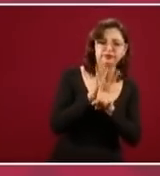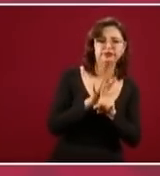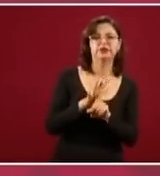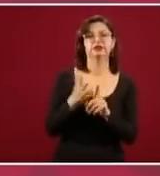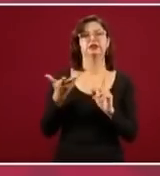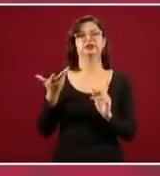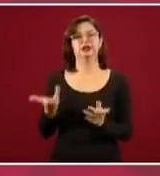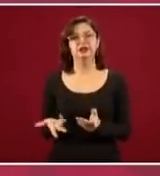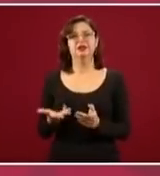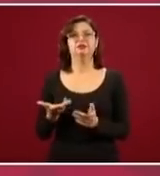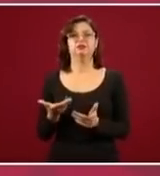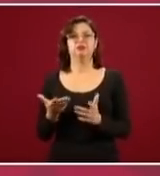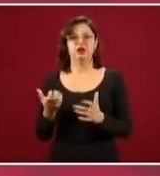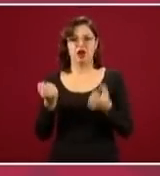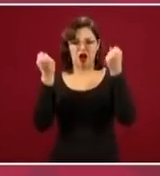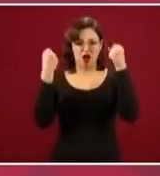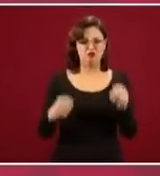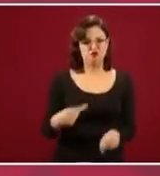imponer las cosas.